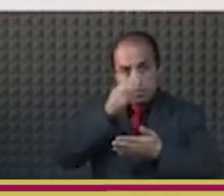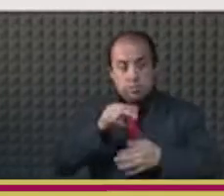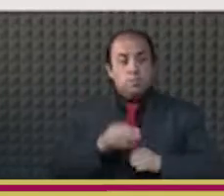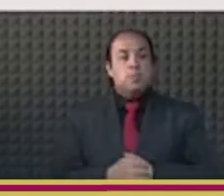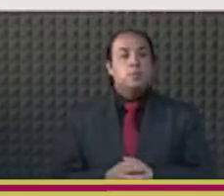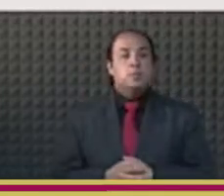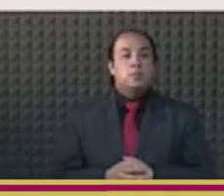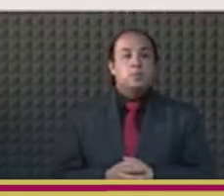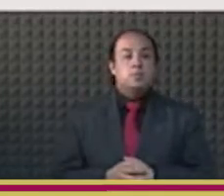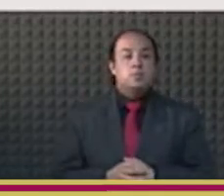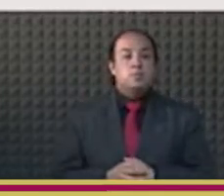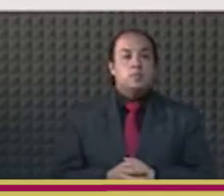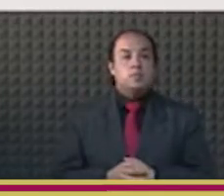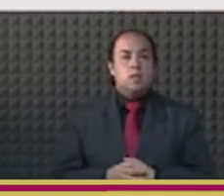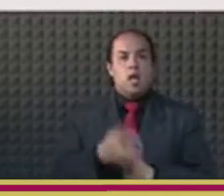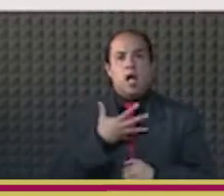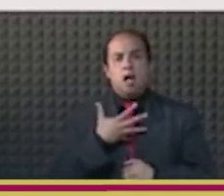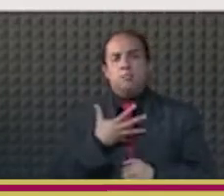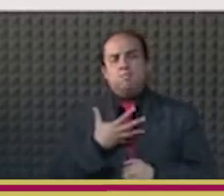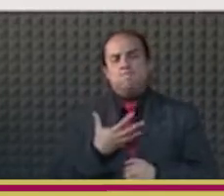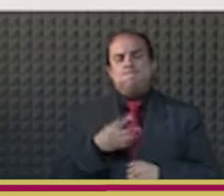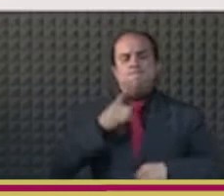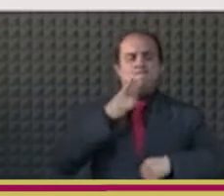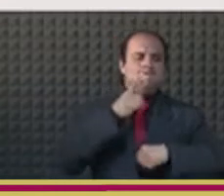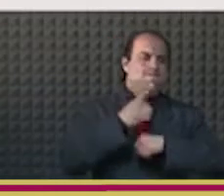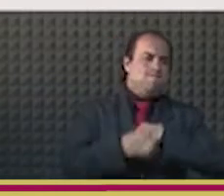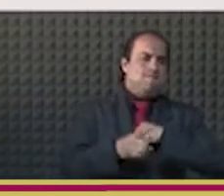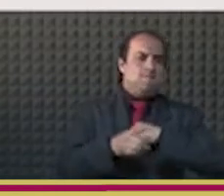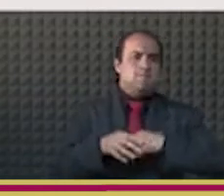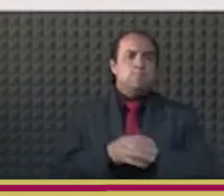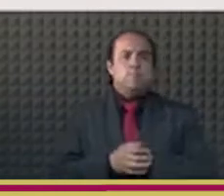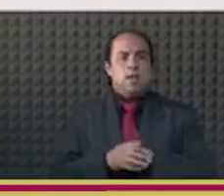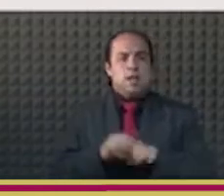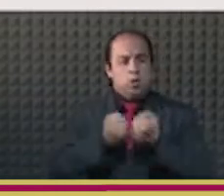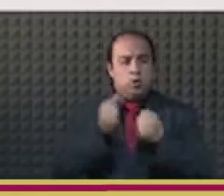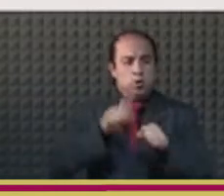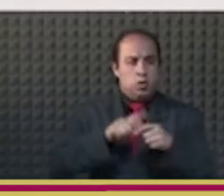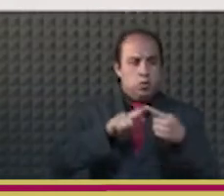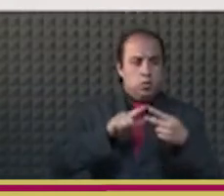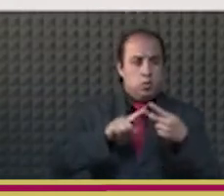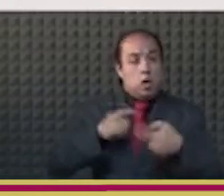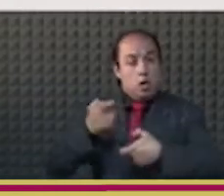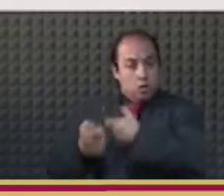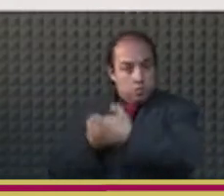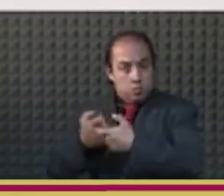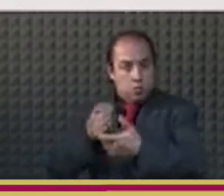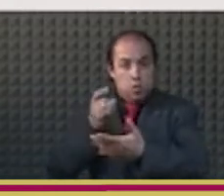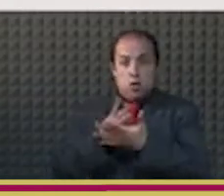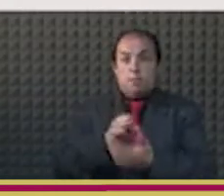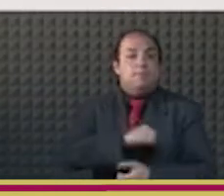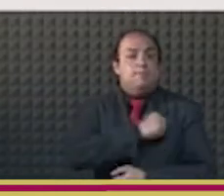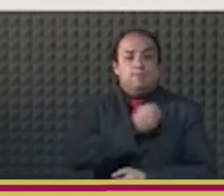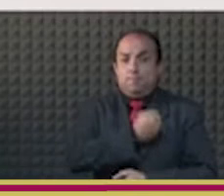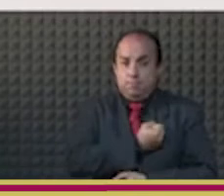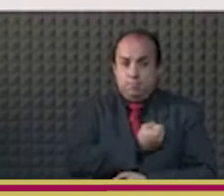México, que se ha visto duramente afectada en lo social y en lo económico, y no solo en lo